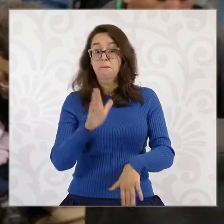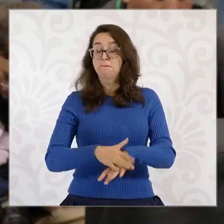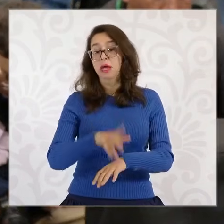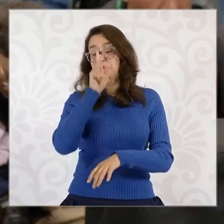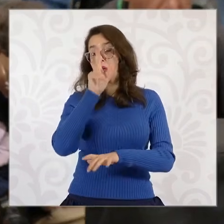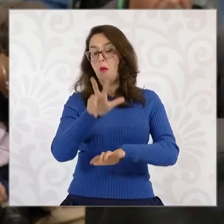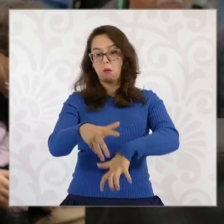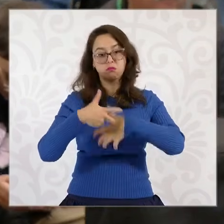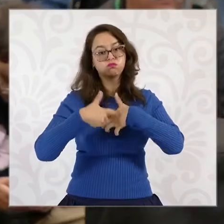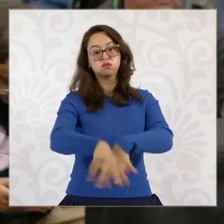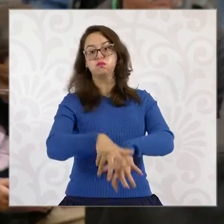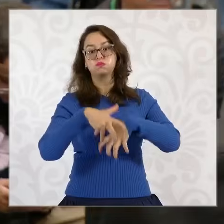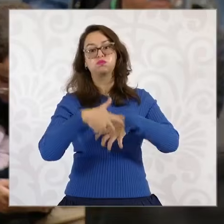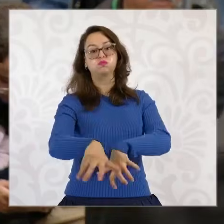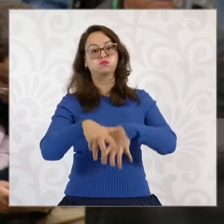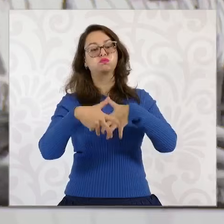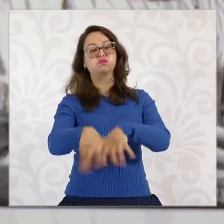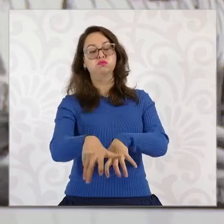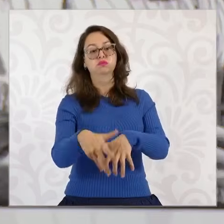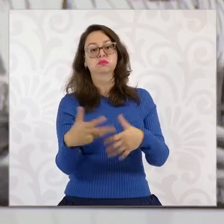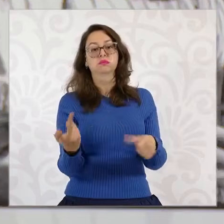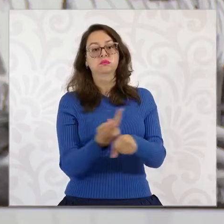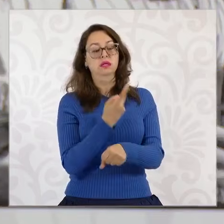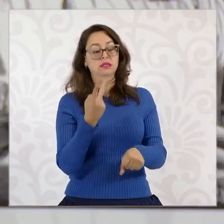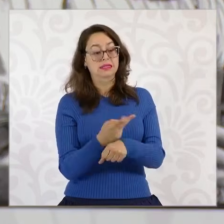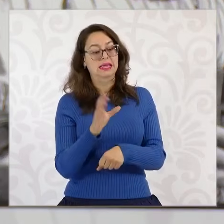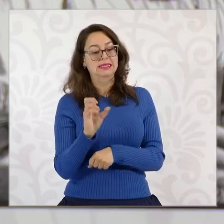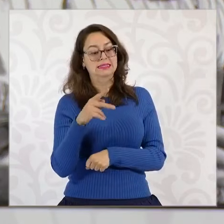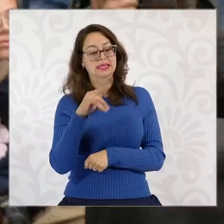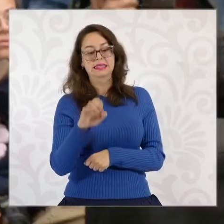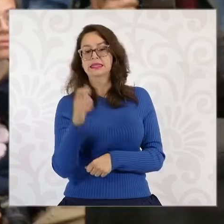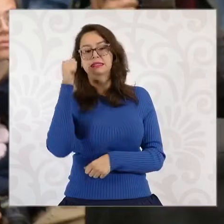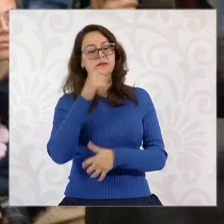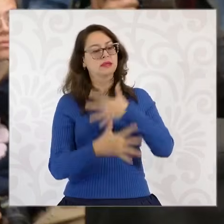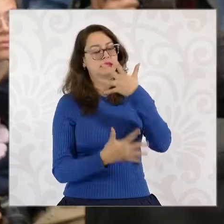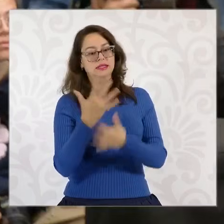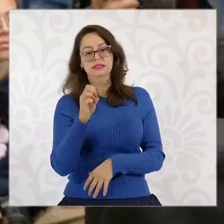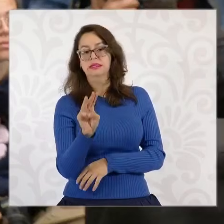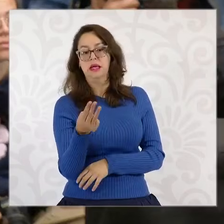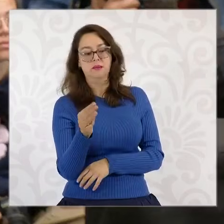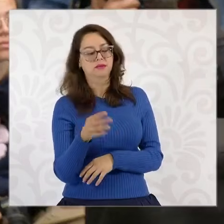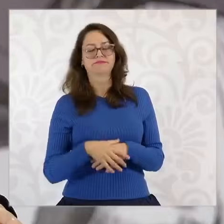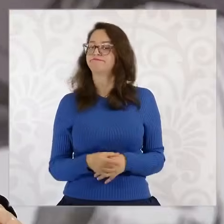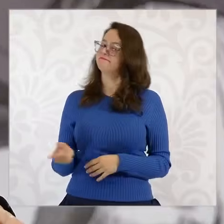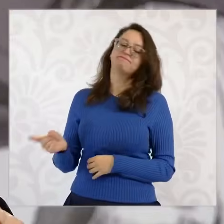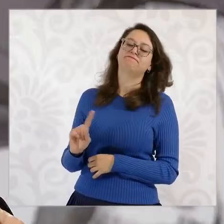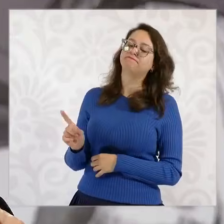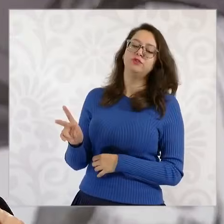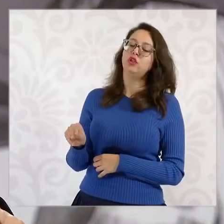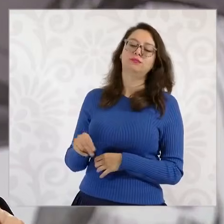manifestaciones, presidenta. Se viene lo de la CENTE, que cada 15 de mayo siempre Sí, previo pero antes. No se van a